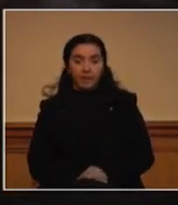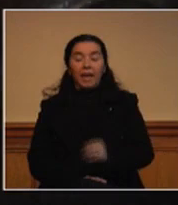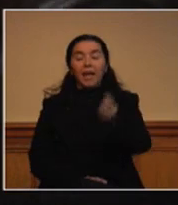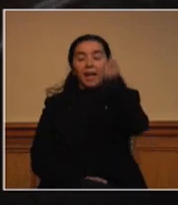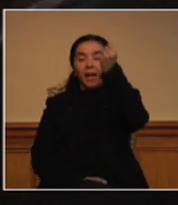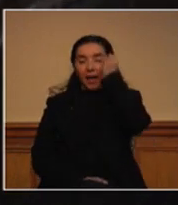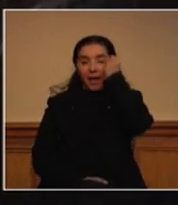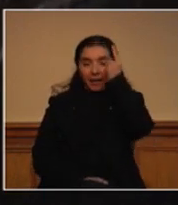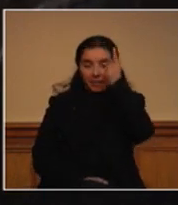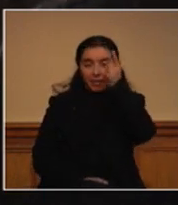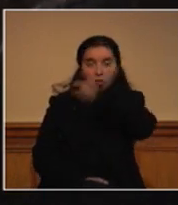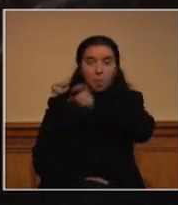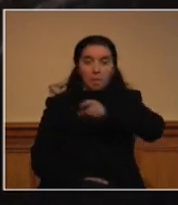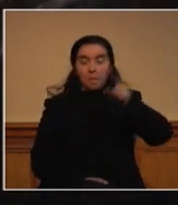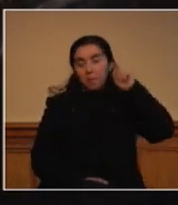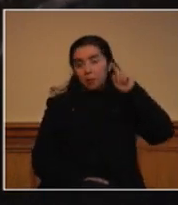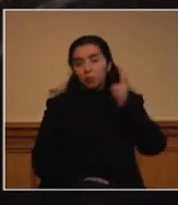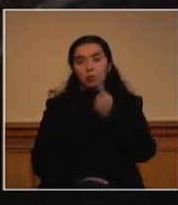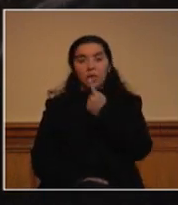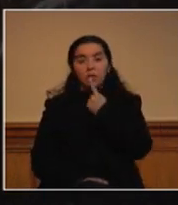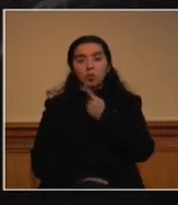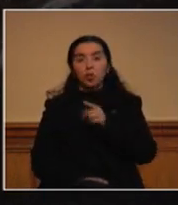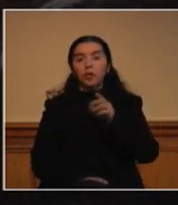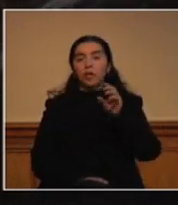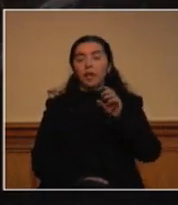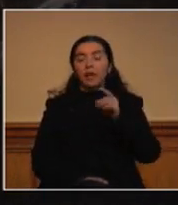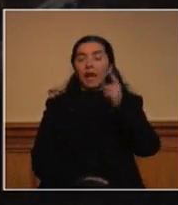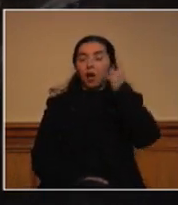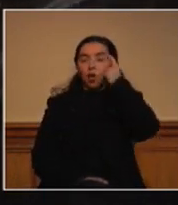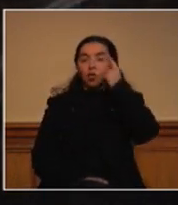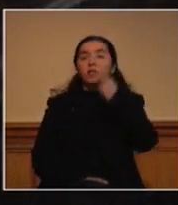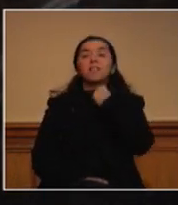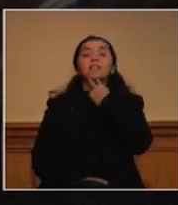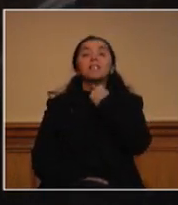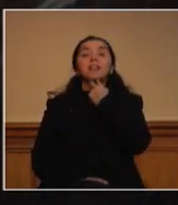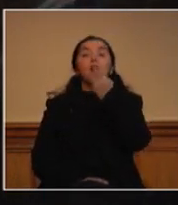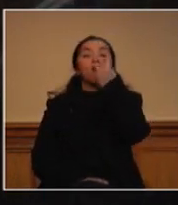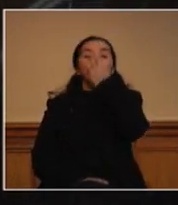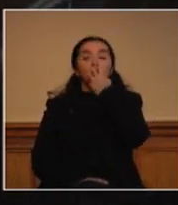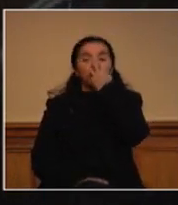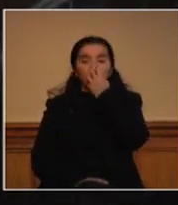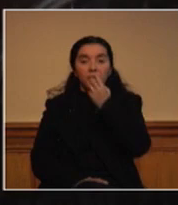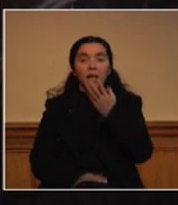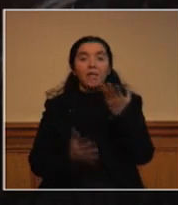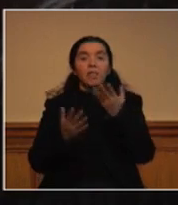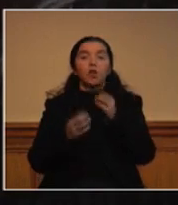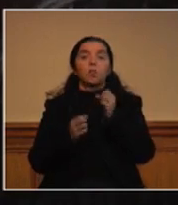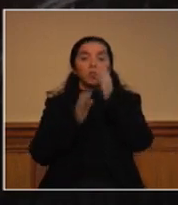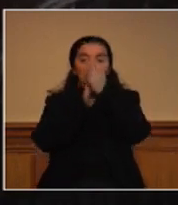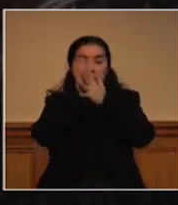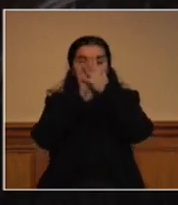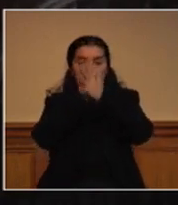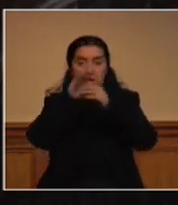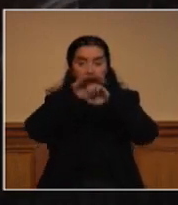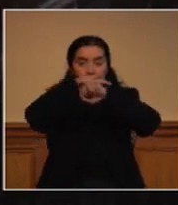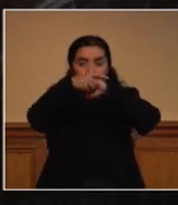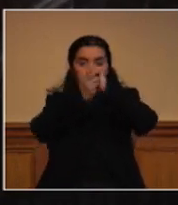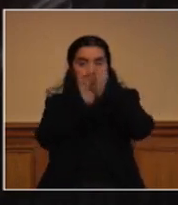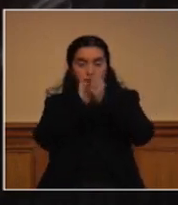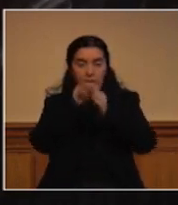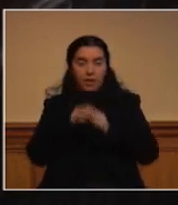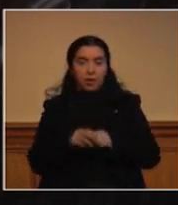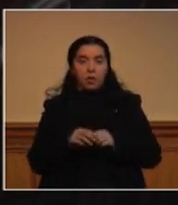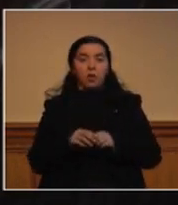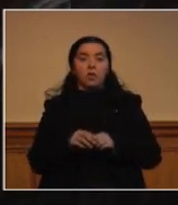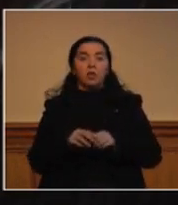Entiendo que para los sordos el tema de la conciencia fonológica pasa por el cómo se conforman las señas. Los